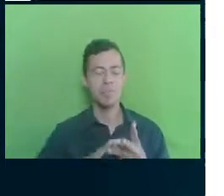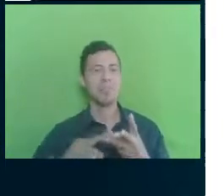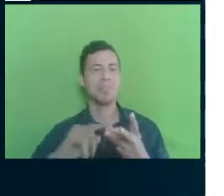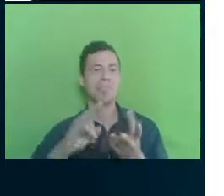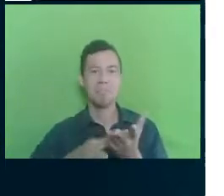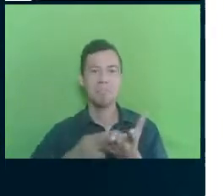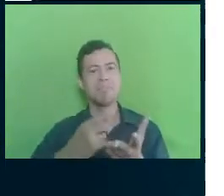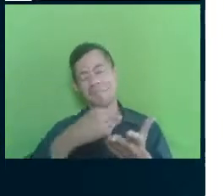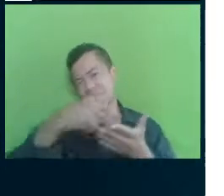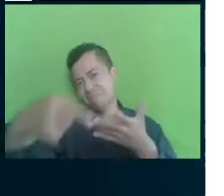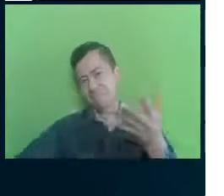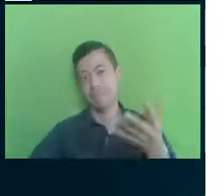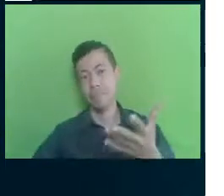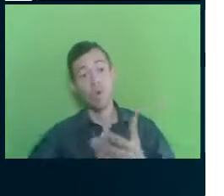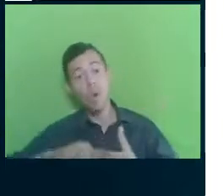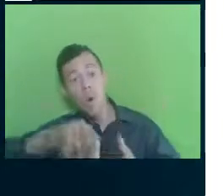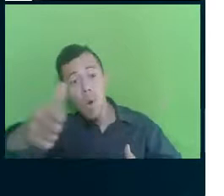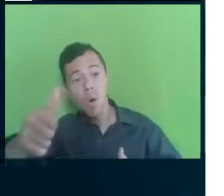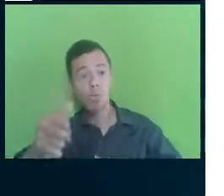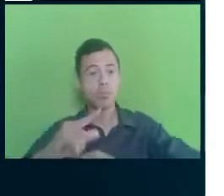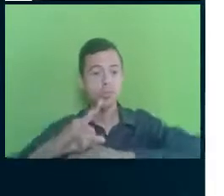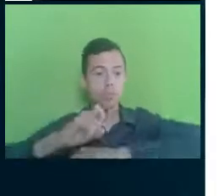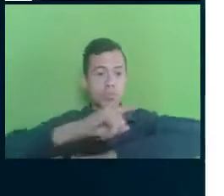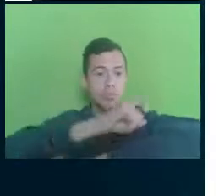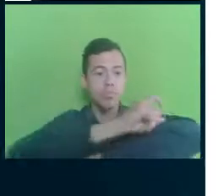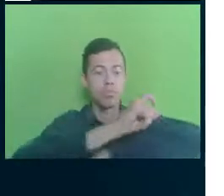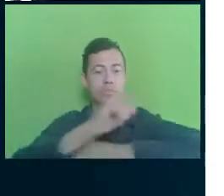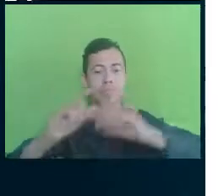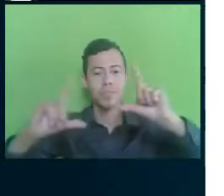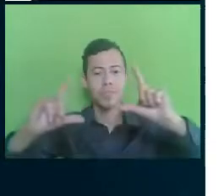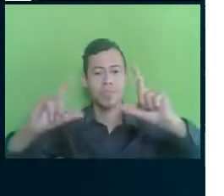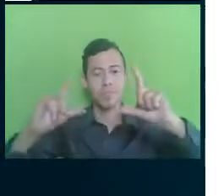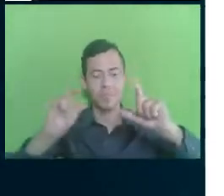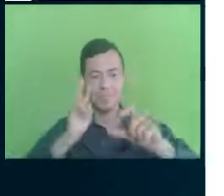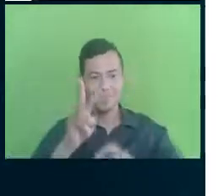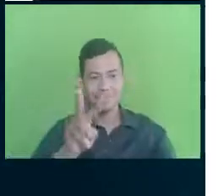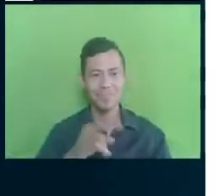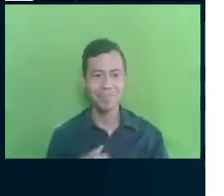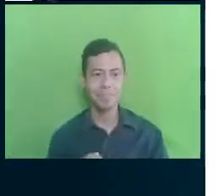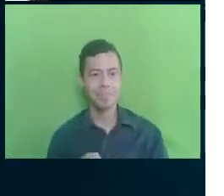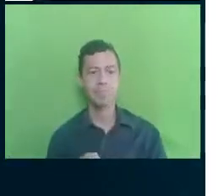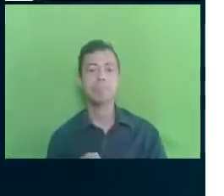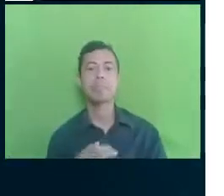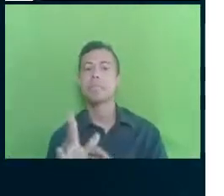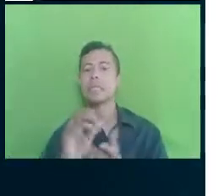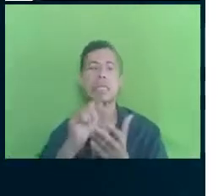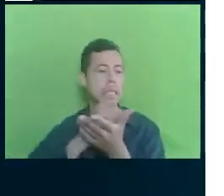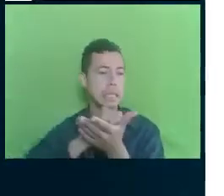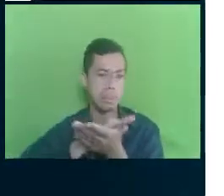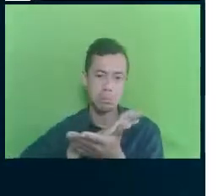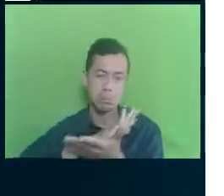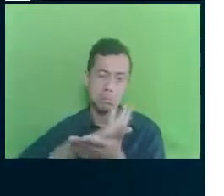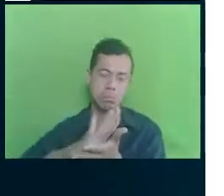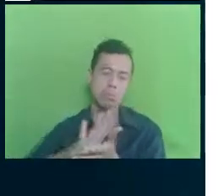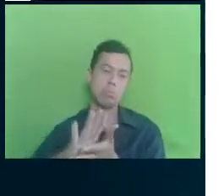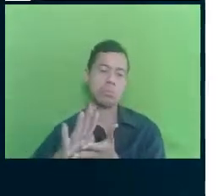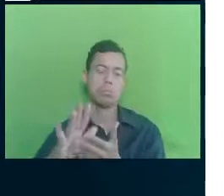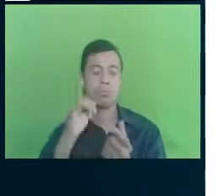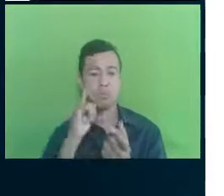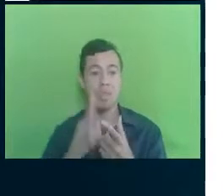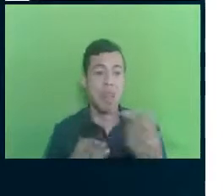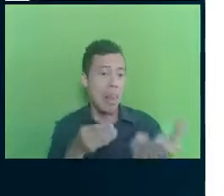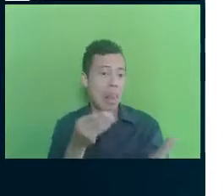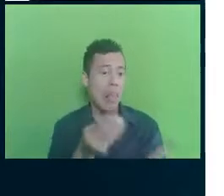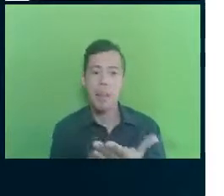Google Fotos, por ejemplo, otro de nuestros productos o servicios, otra vez completamente gratuitos, todos estos, ninguno tiene un